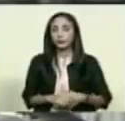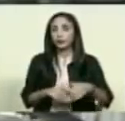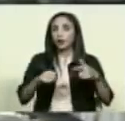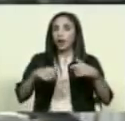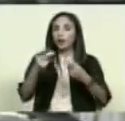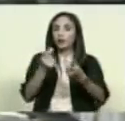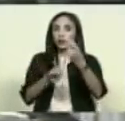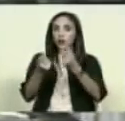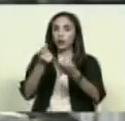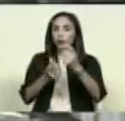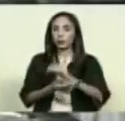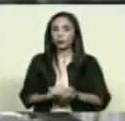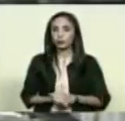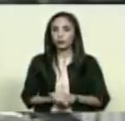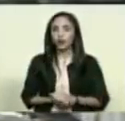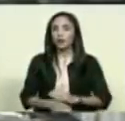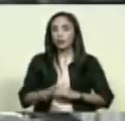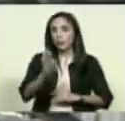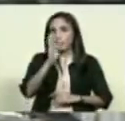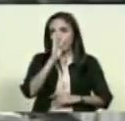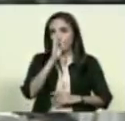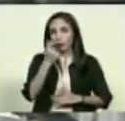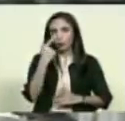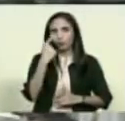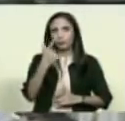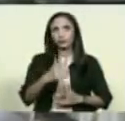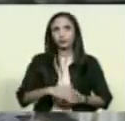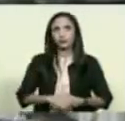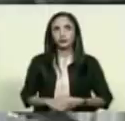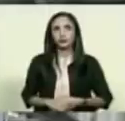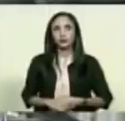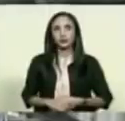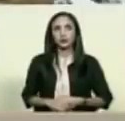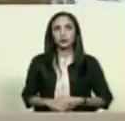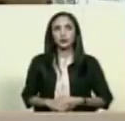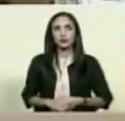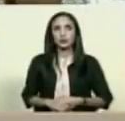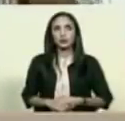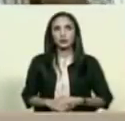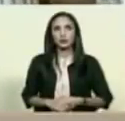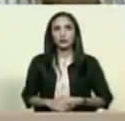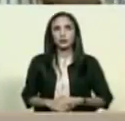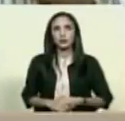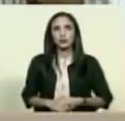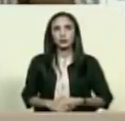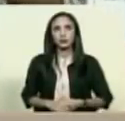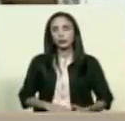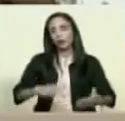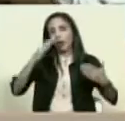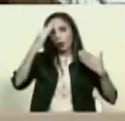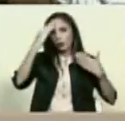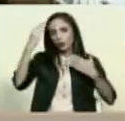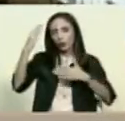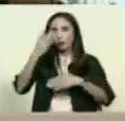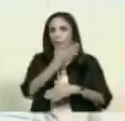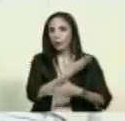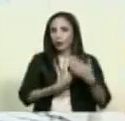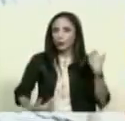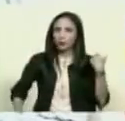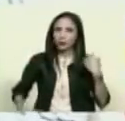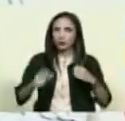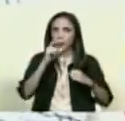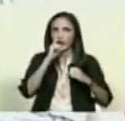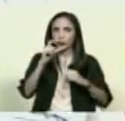el financiamiento del Banco del Tesoro. Adelante. Ahora sí. Saludos, presidente, gracias.